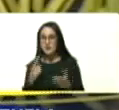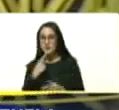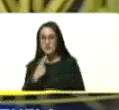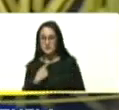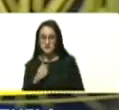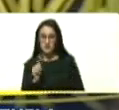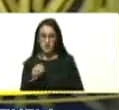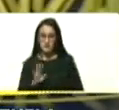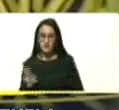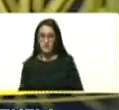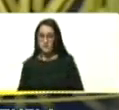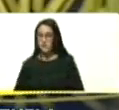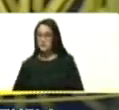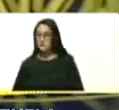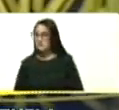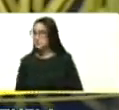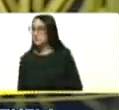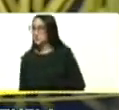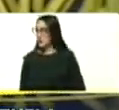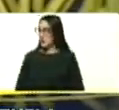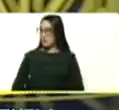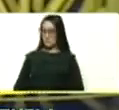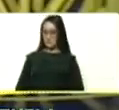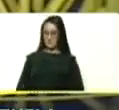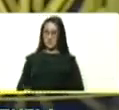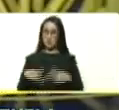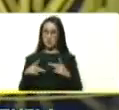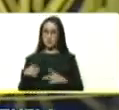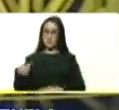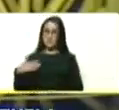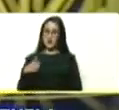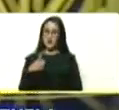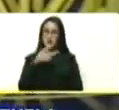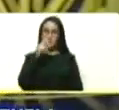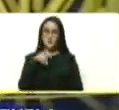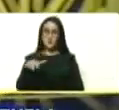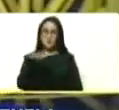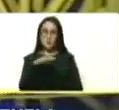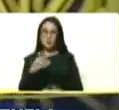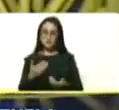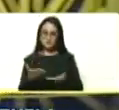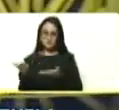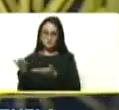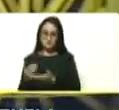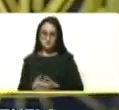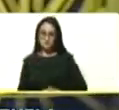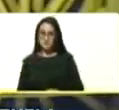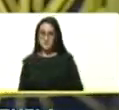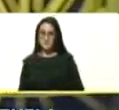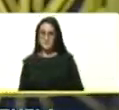que vamos avanzando en la producción de pescado para el pueblo. Adelante, Pejabén.